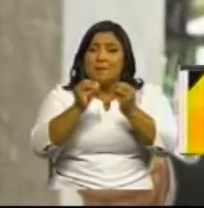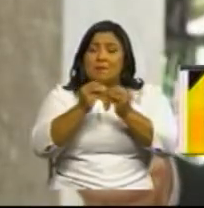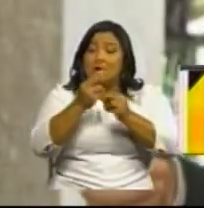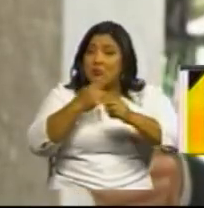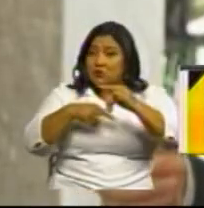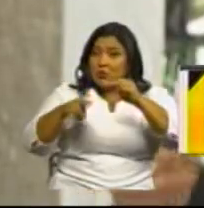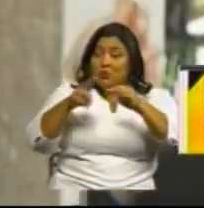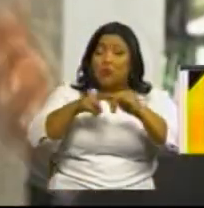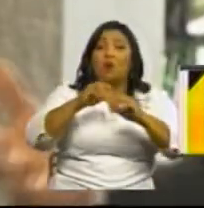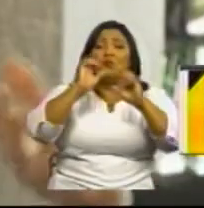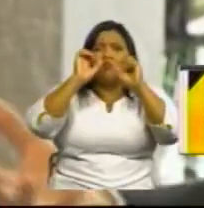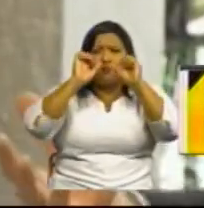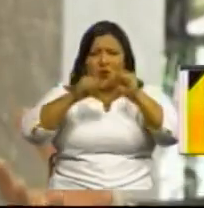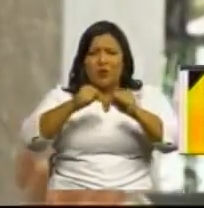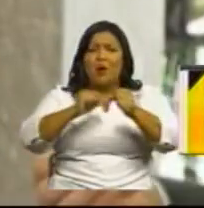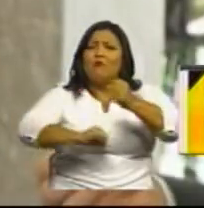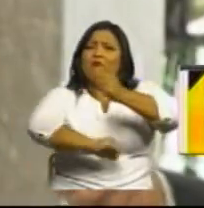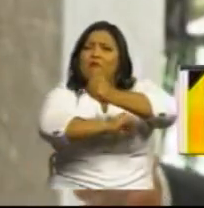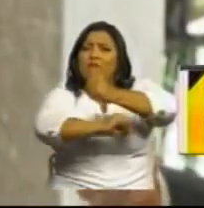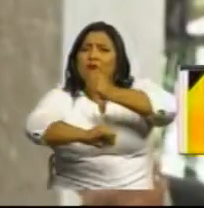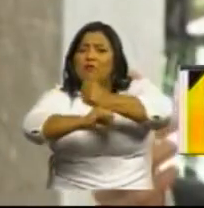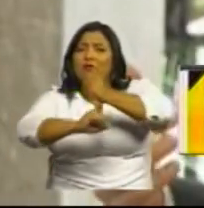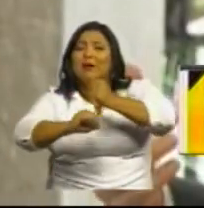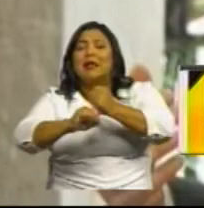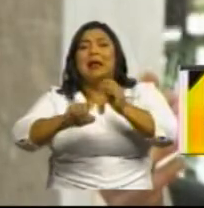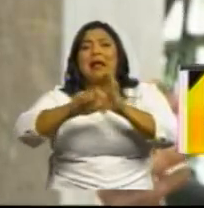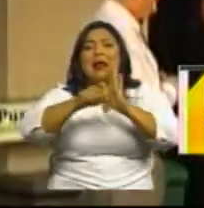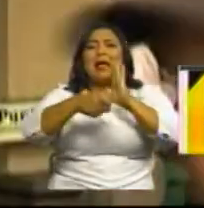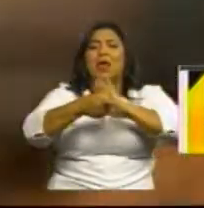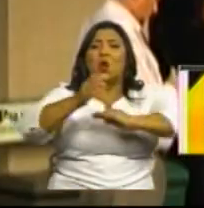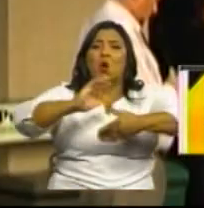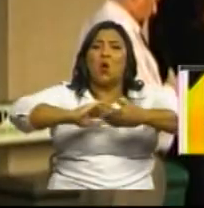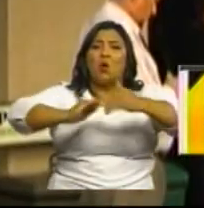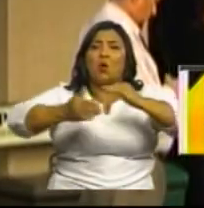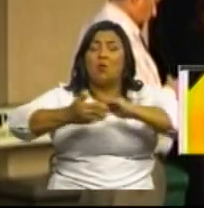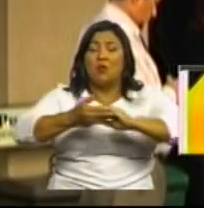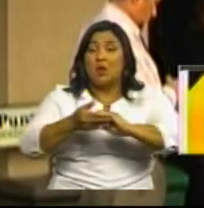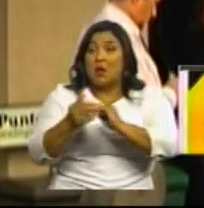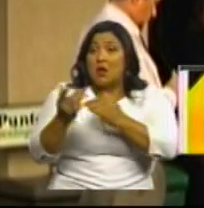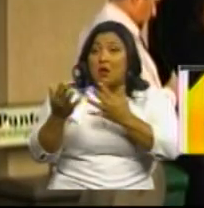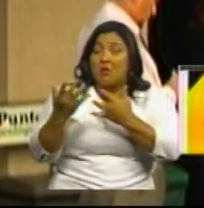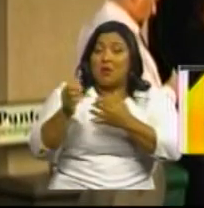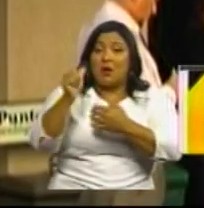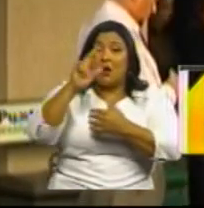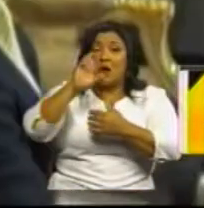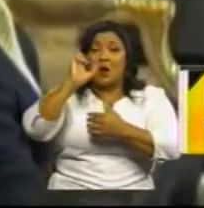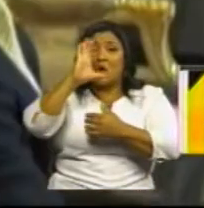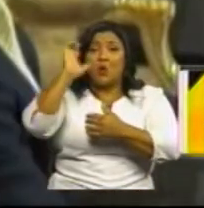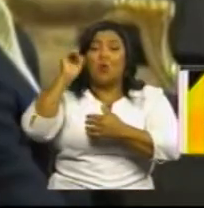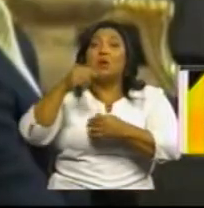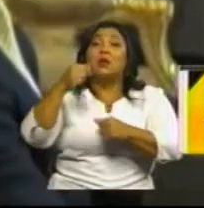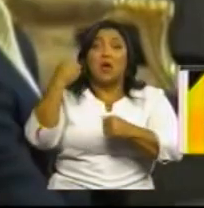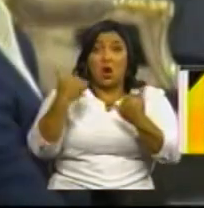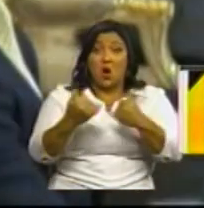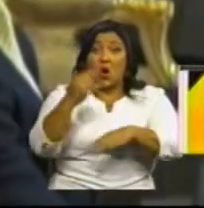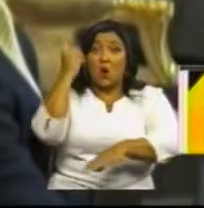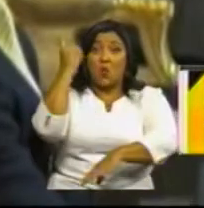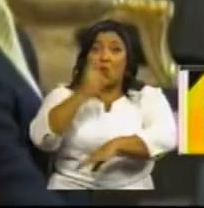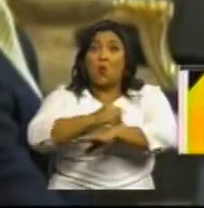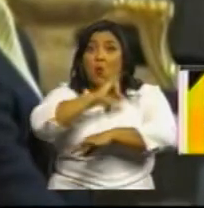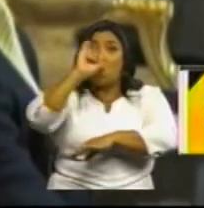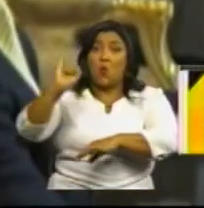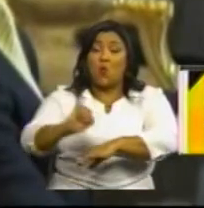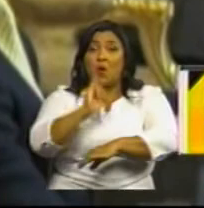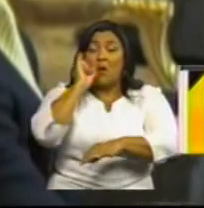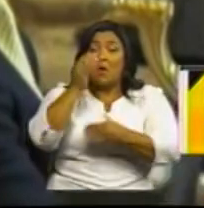todo para poder fortalecer a las radios comunitarias. Se espera que la Arcotel este día jueves entregue a la Presidencia